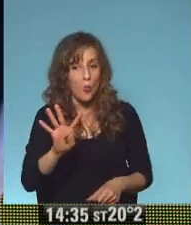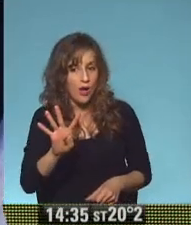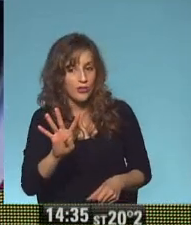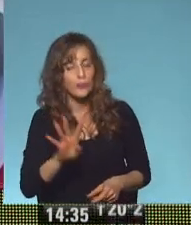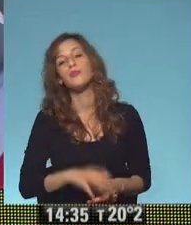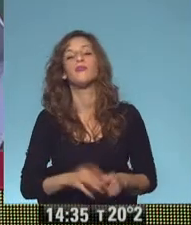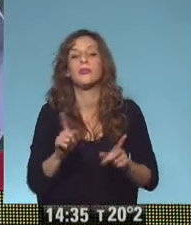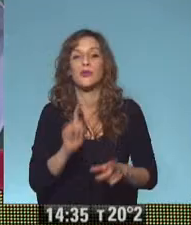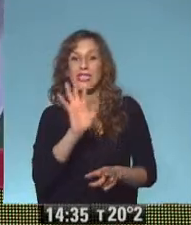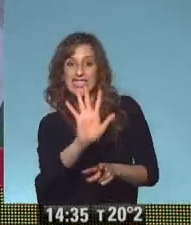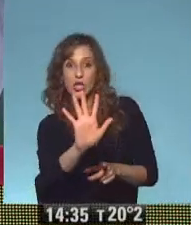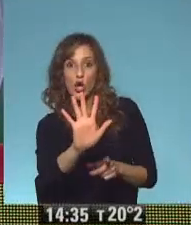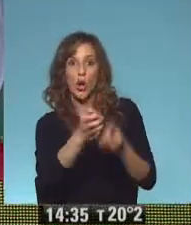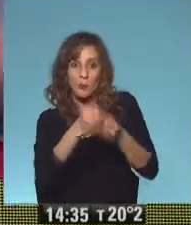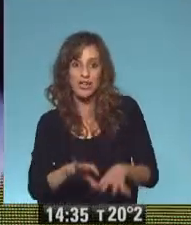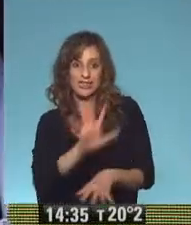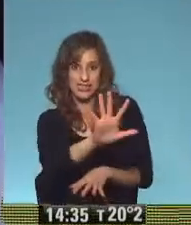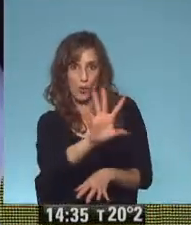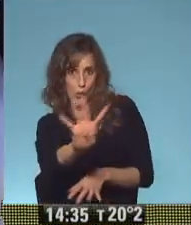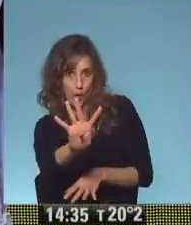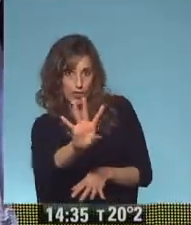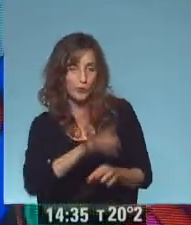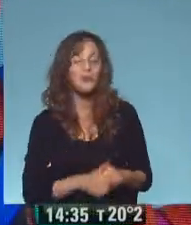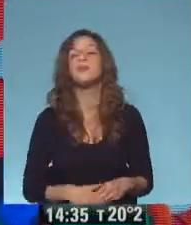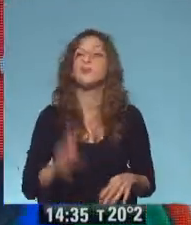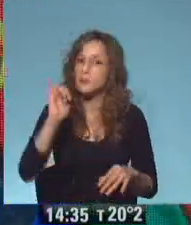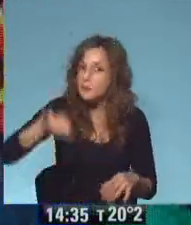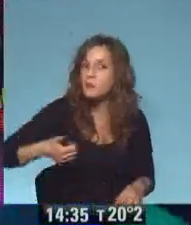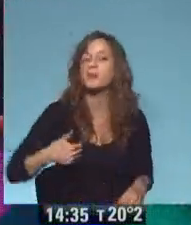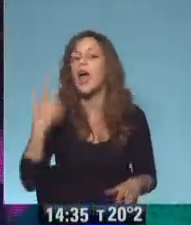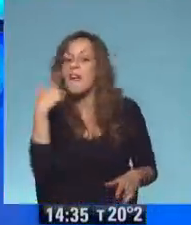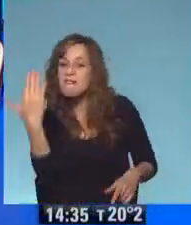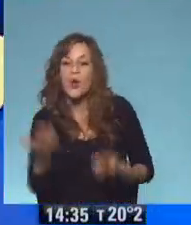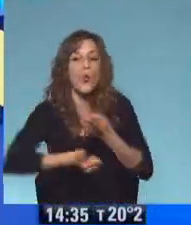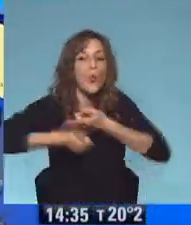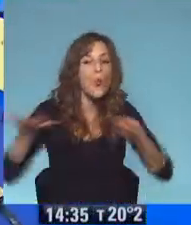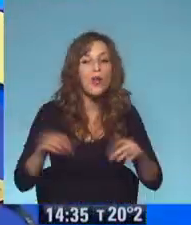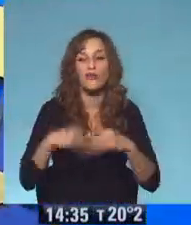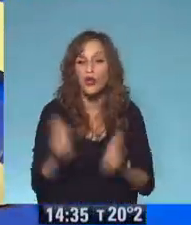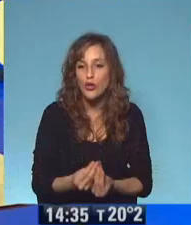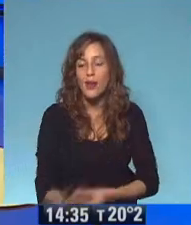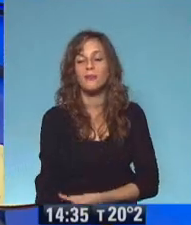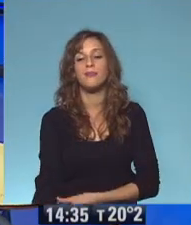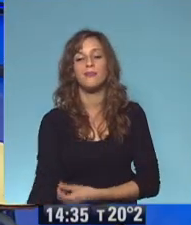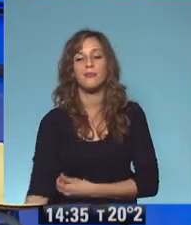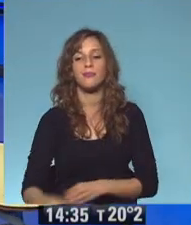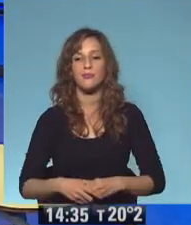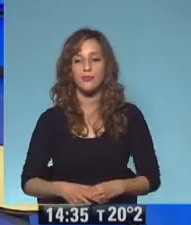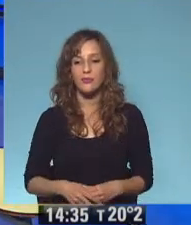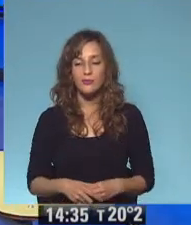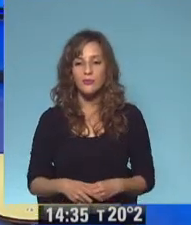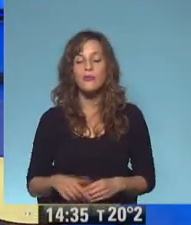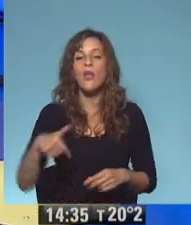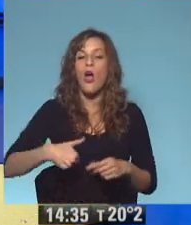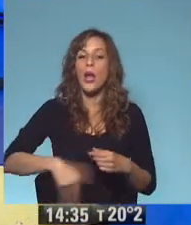con el 5 y termina con el 4. Hasta ahí llegamos. Bien. Sí. Contemos. ¿Cómo vamos a hacer hoy? ¿Contamos las tapitas primero y después las sumamos? Bueno, ponemos